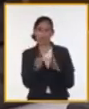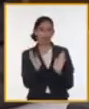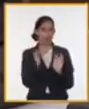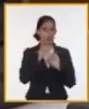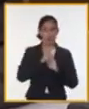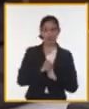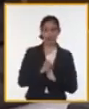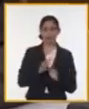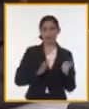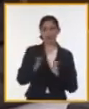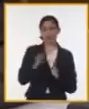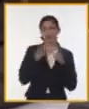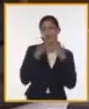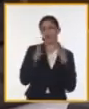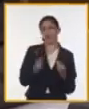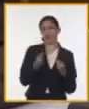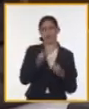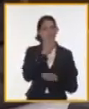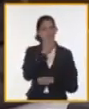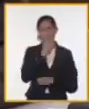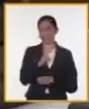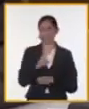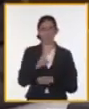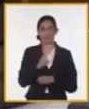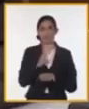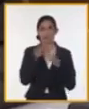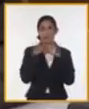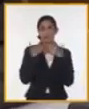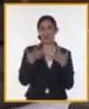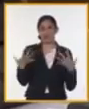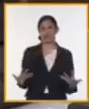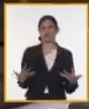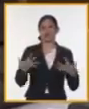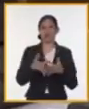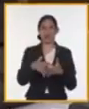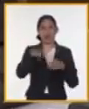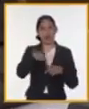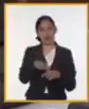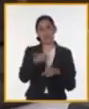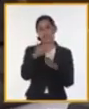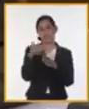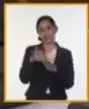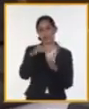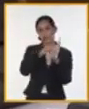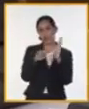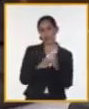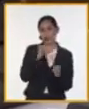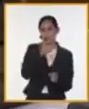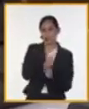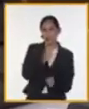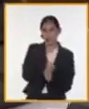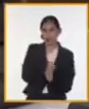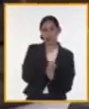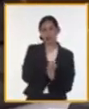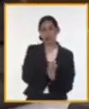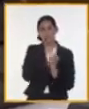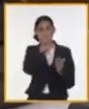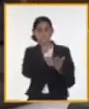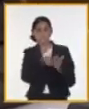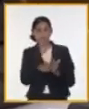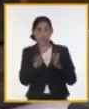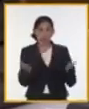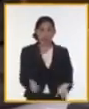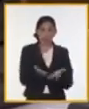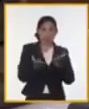puedan funcionar, es muy difícil que puedan estar involucrados en la estrategia del programa de adelanto a